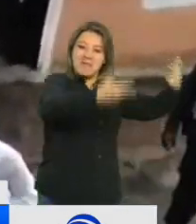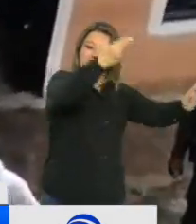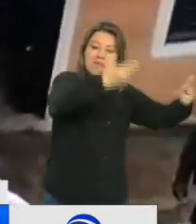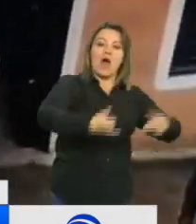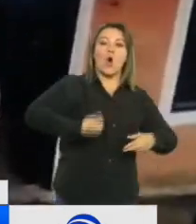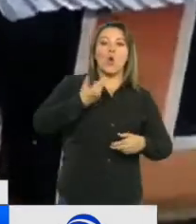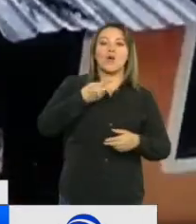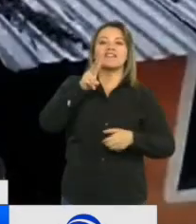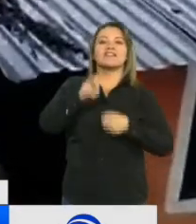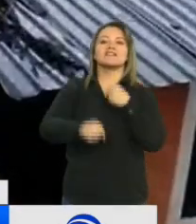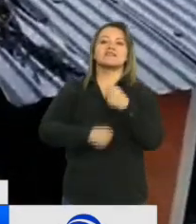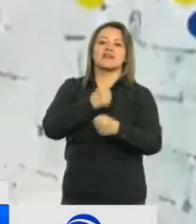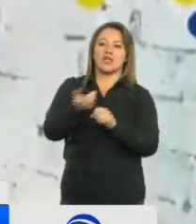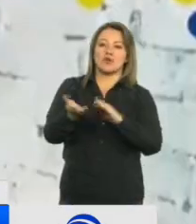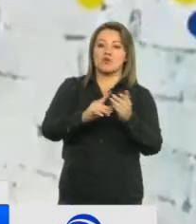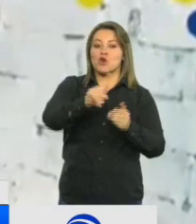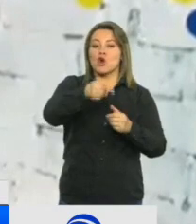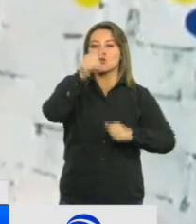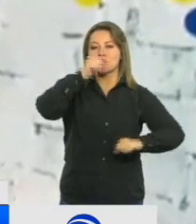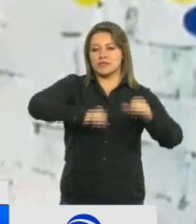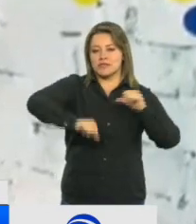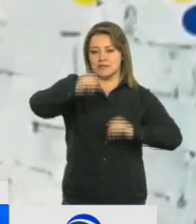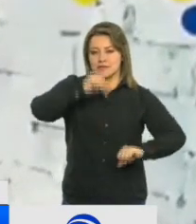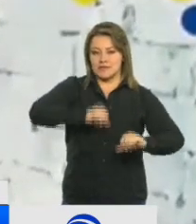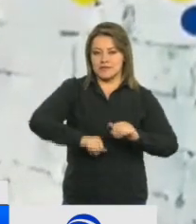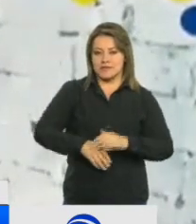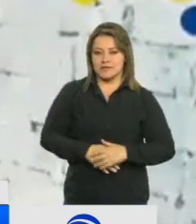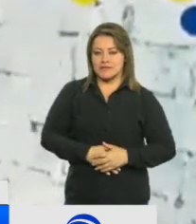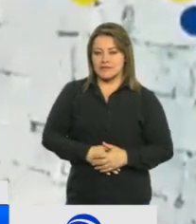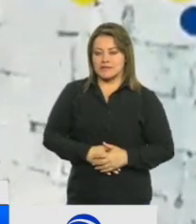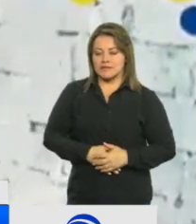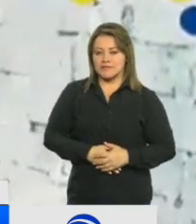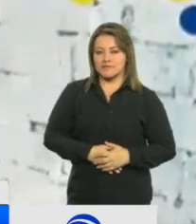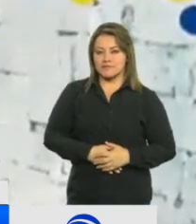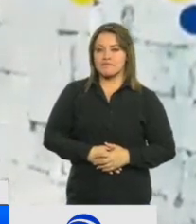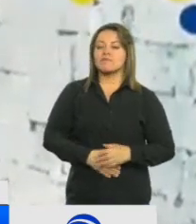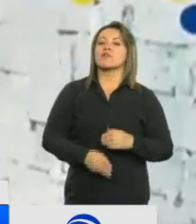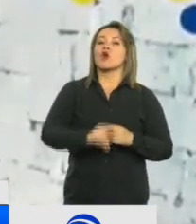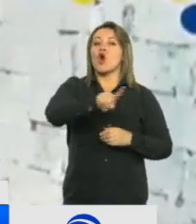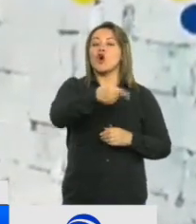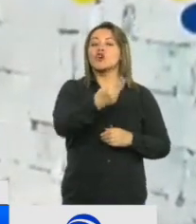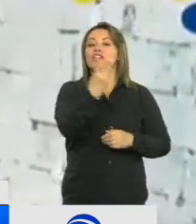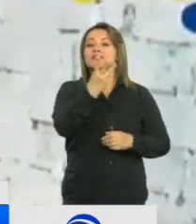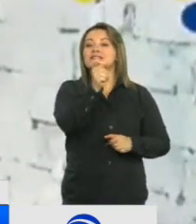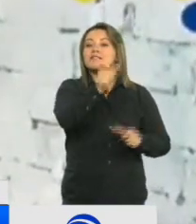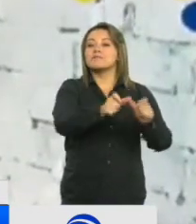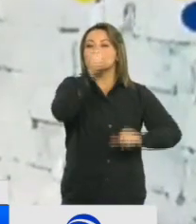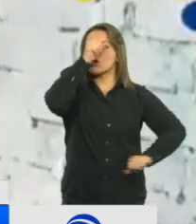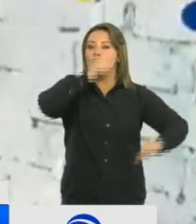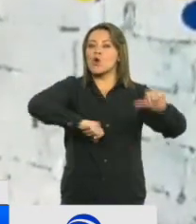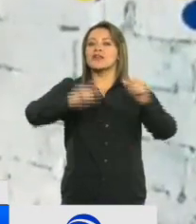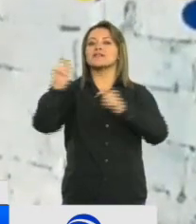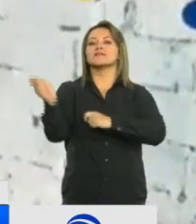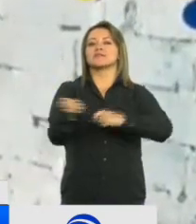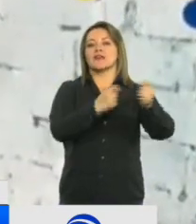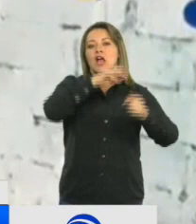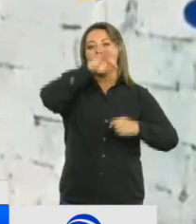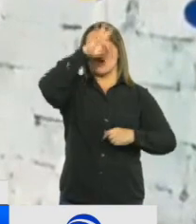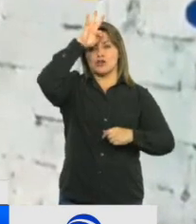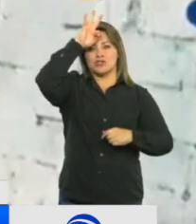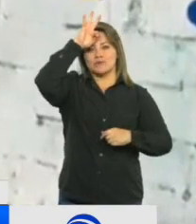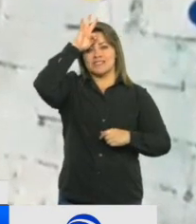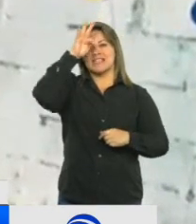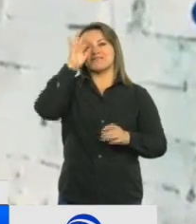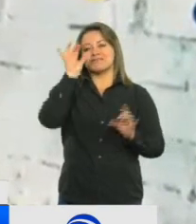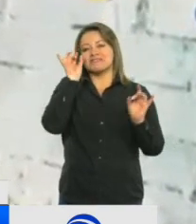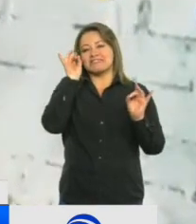varios heridos. Las otras tres personas que están y presentan lesiones son trasladadas al hospital, en donde se encuentran en estado